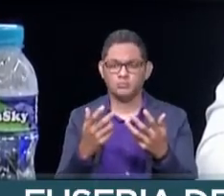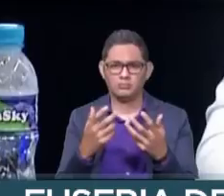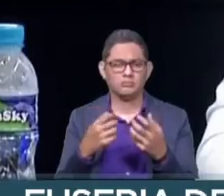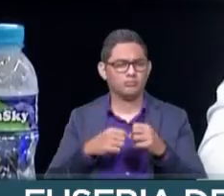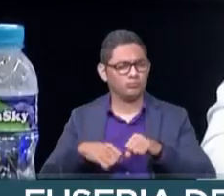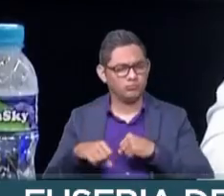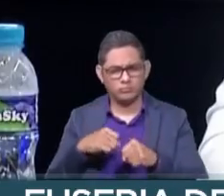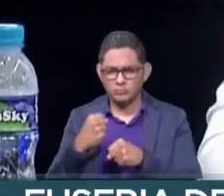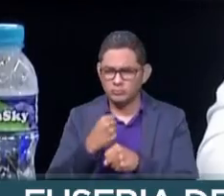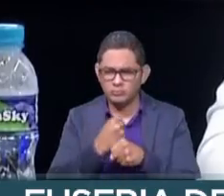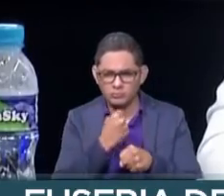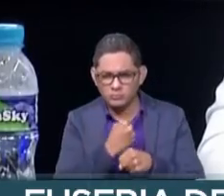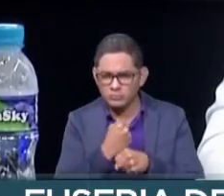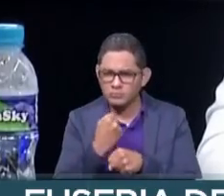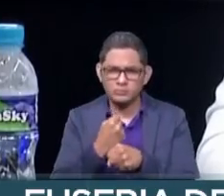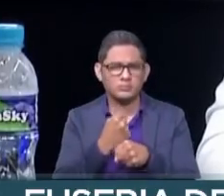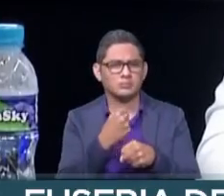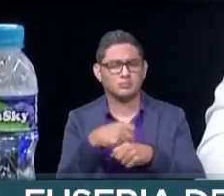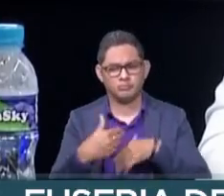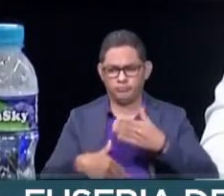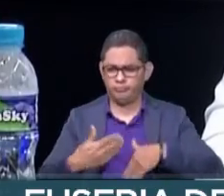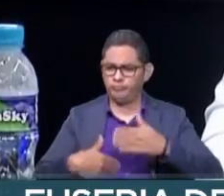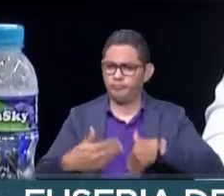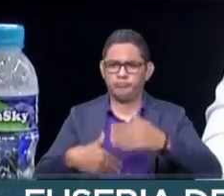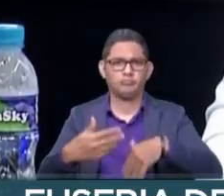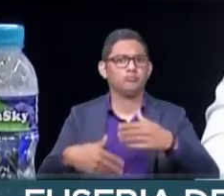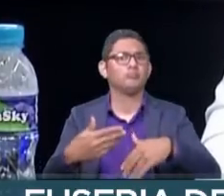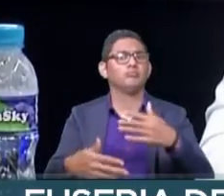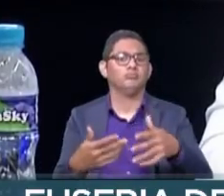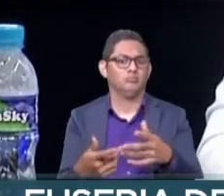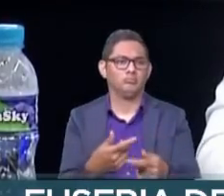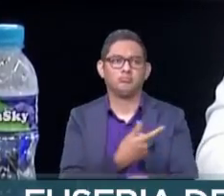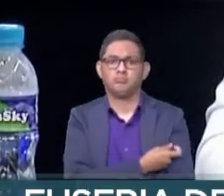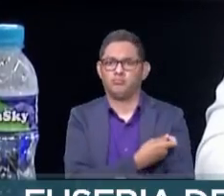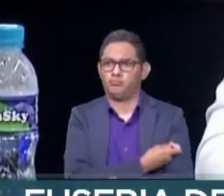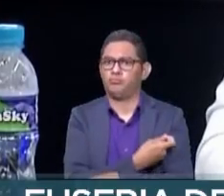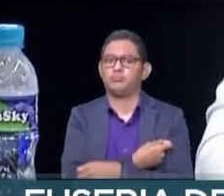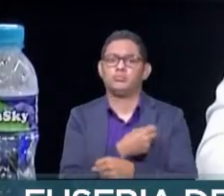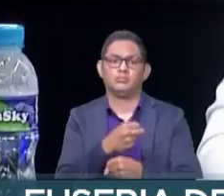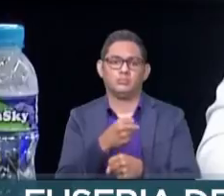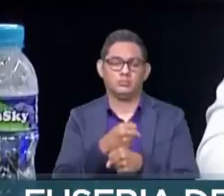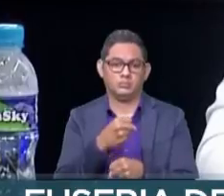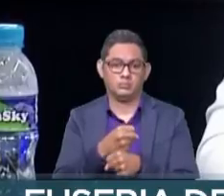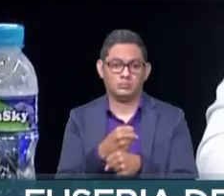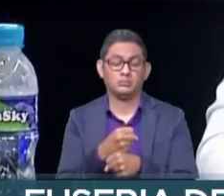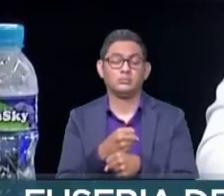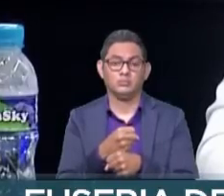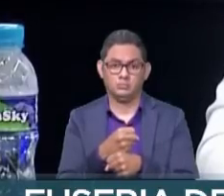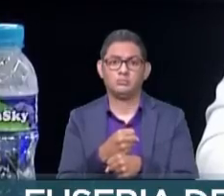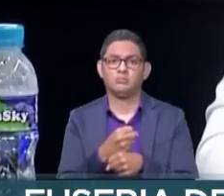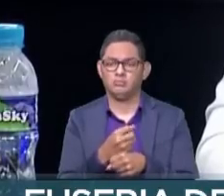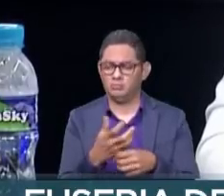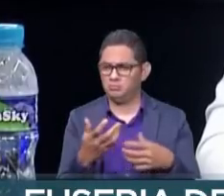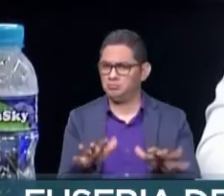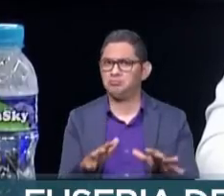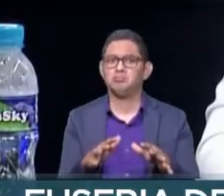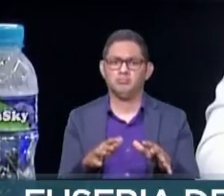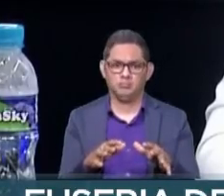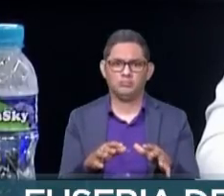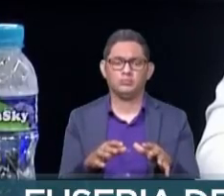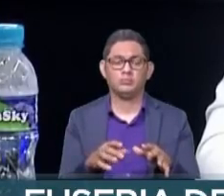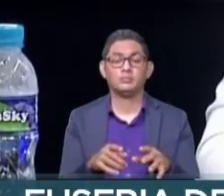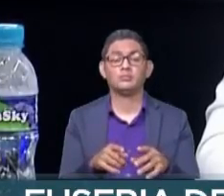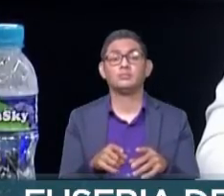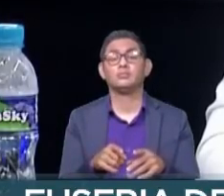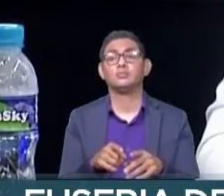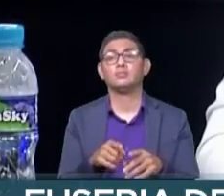que hemos avanzado con la vacunación de los trabajadores de la salud del